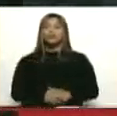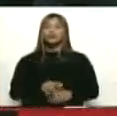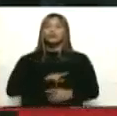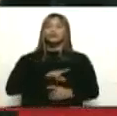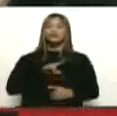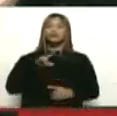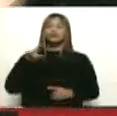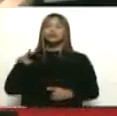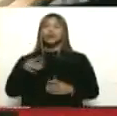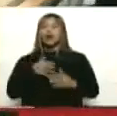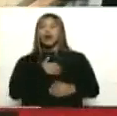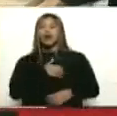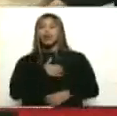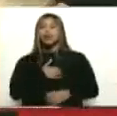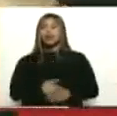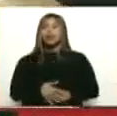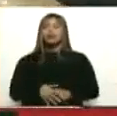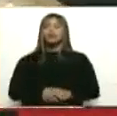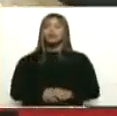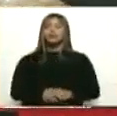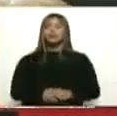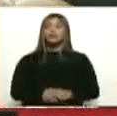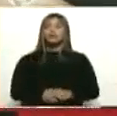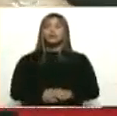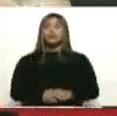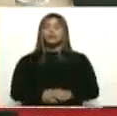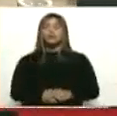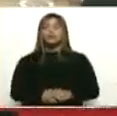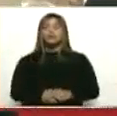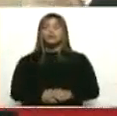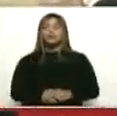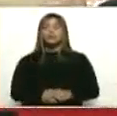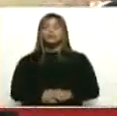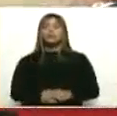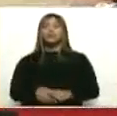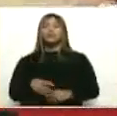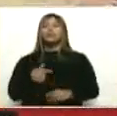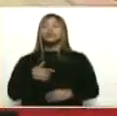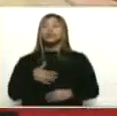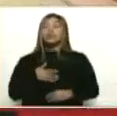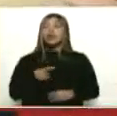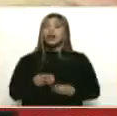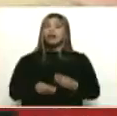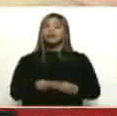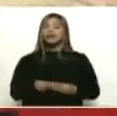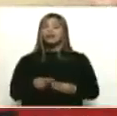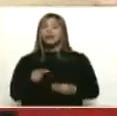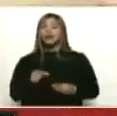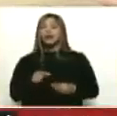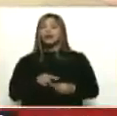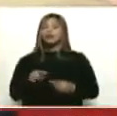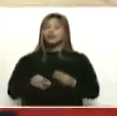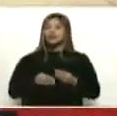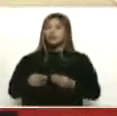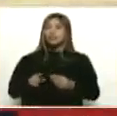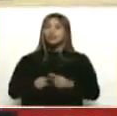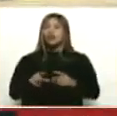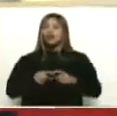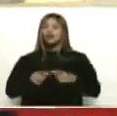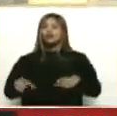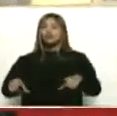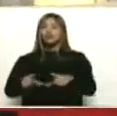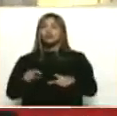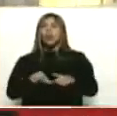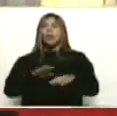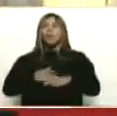Argentina y ahí, bueno, se quiso hacer una acción extraterritorial. ¿Por qué afecta también o tiene